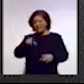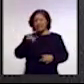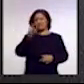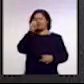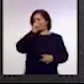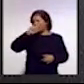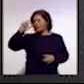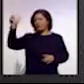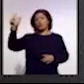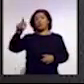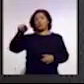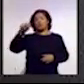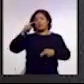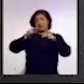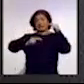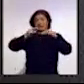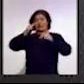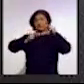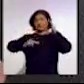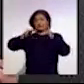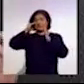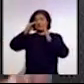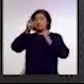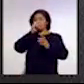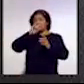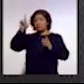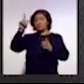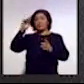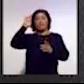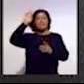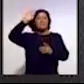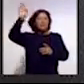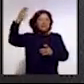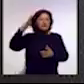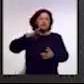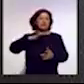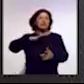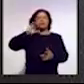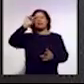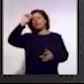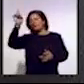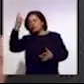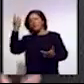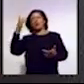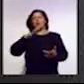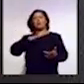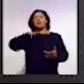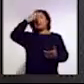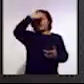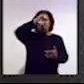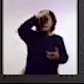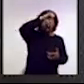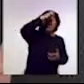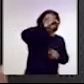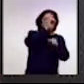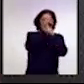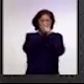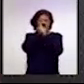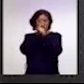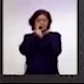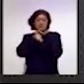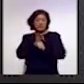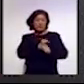altos niveles de formación profesional es decir maestrías y doctorados sino que tienen la experiencia en investigación y más